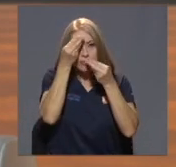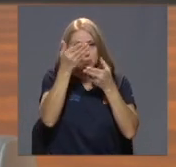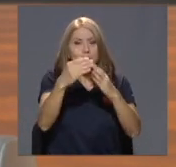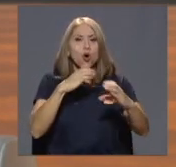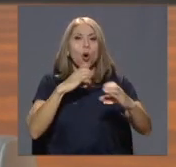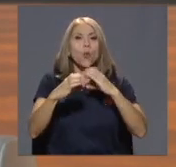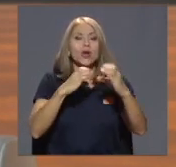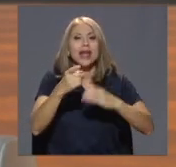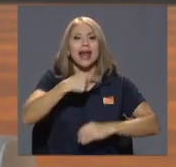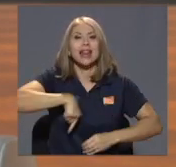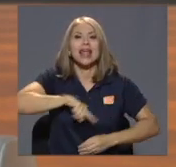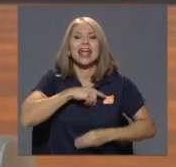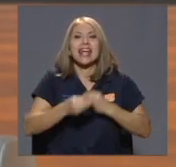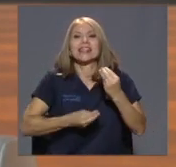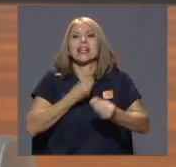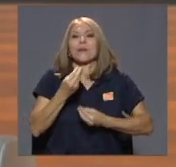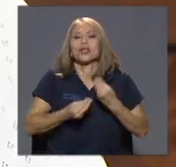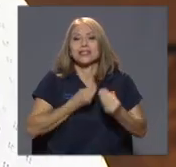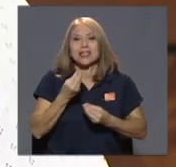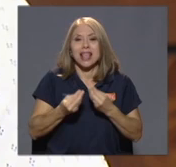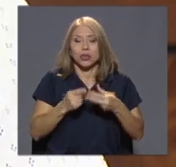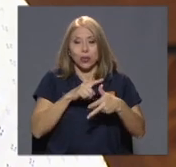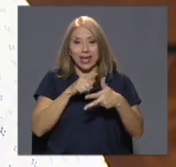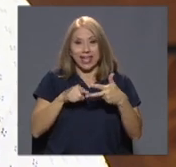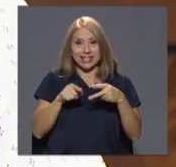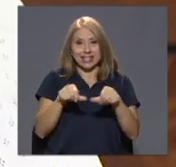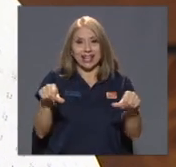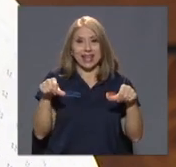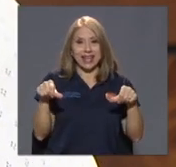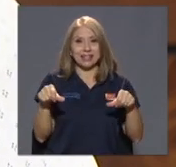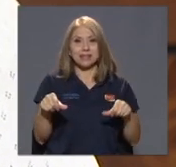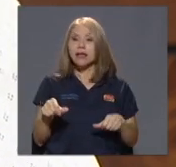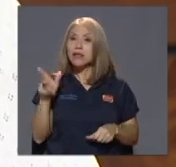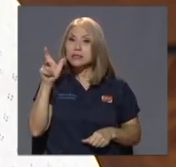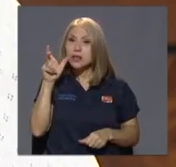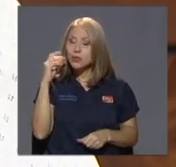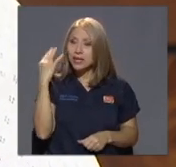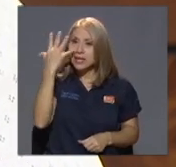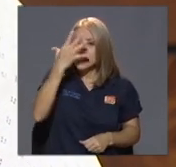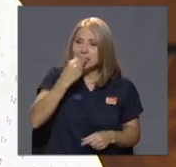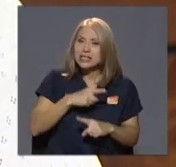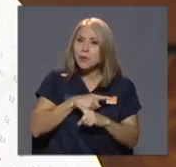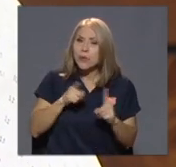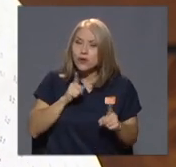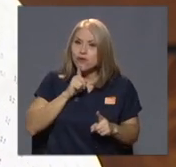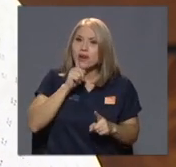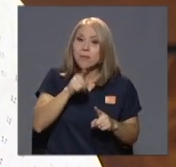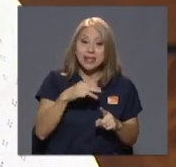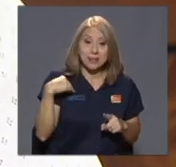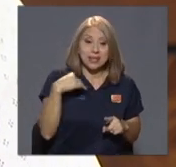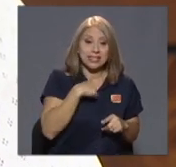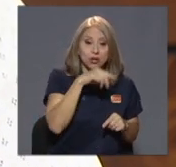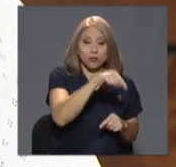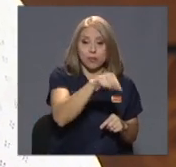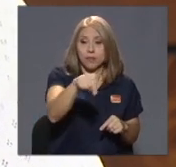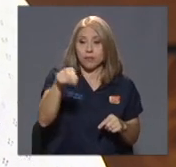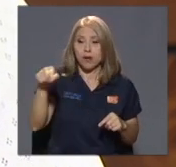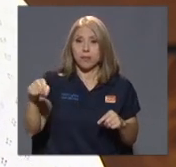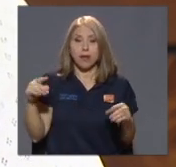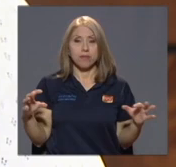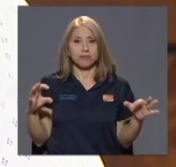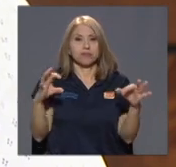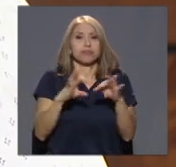uh-huh. en esas áreas. Ve que suena lindísimo eso, pero ¿cómo poder articularlo interministerial? O sea, entre un ministerio y